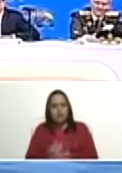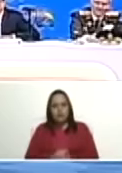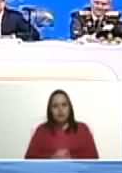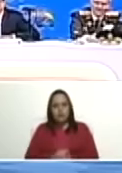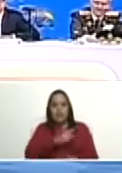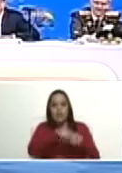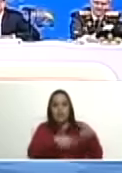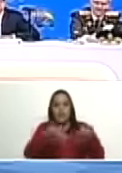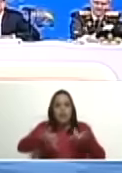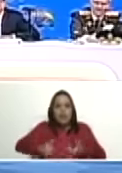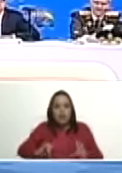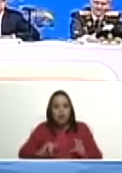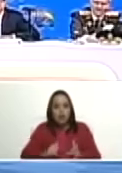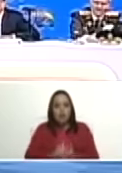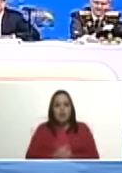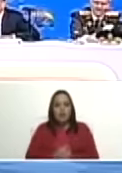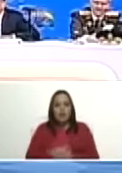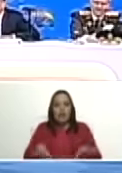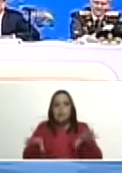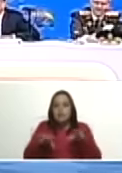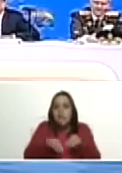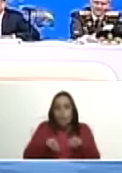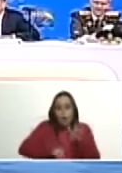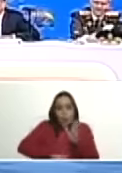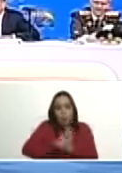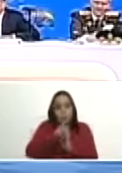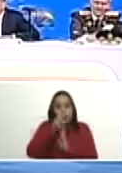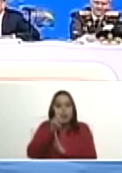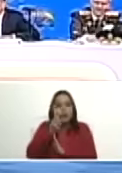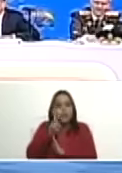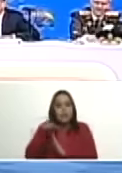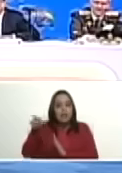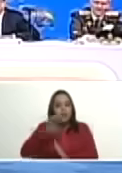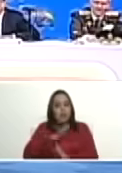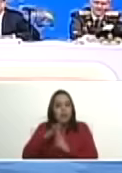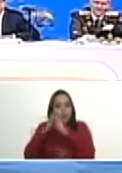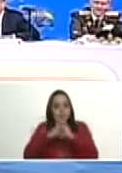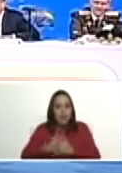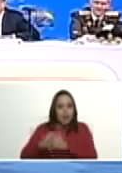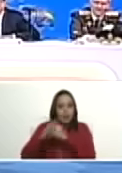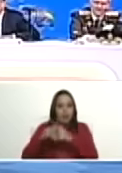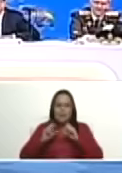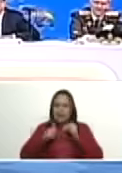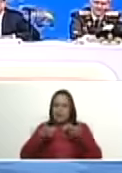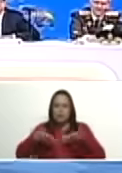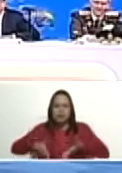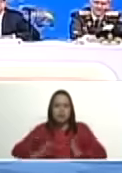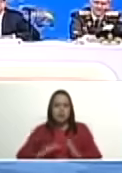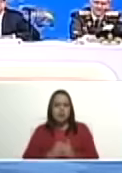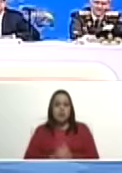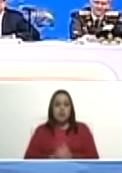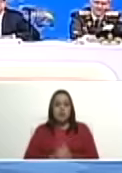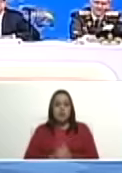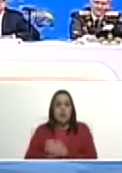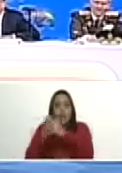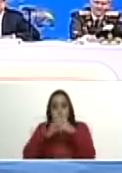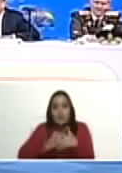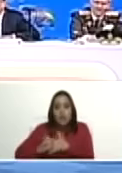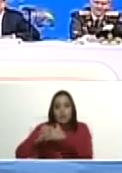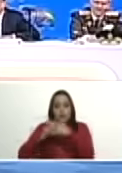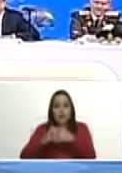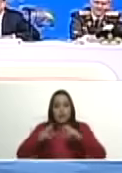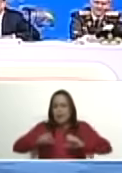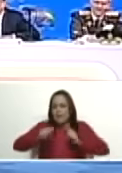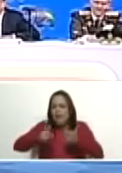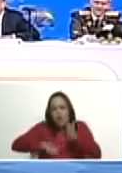y sus hijos amamantados de imperialismo desde su nacimiento, el imperio estadounidense